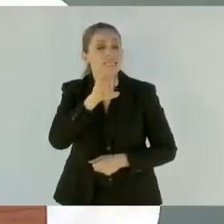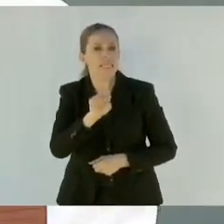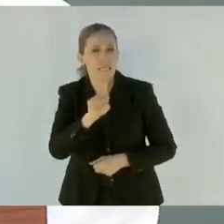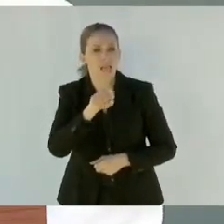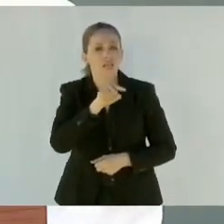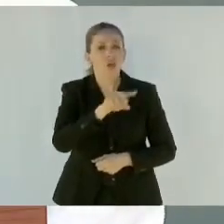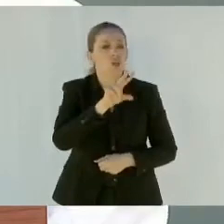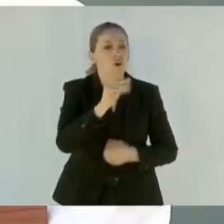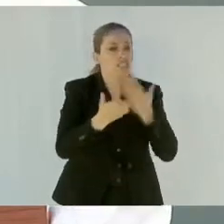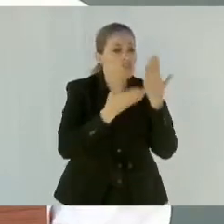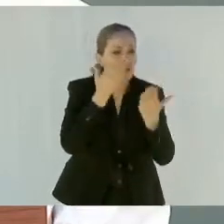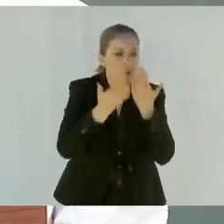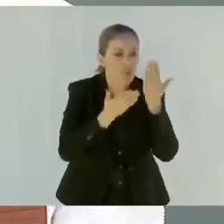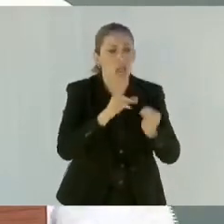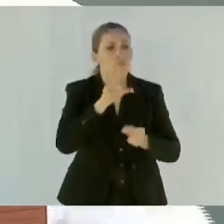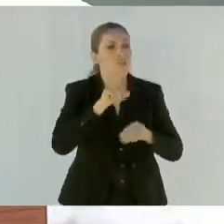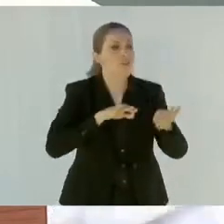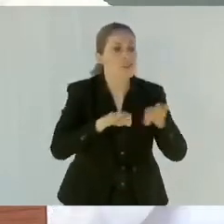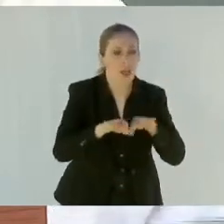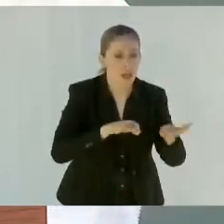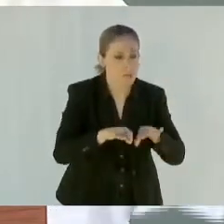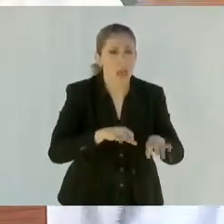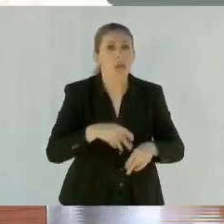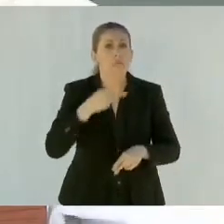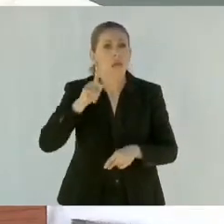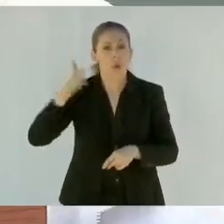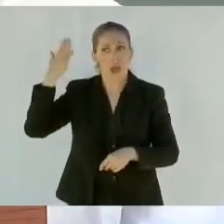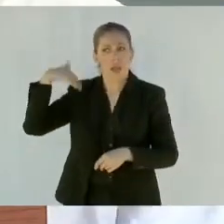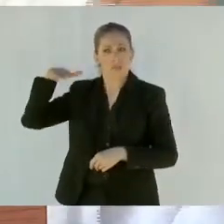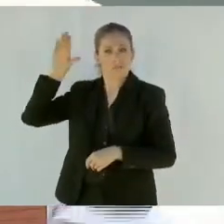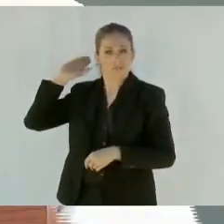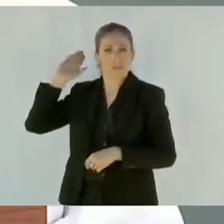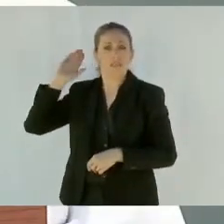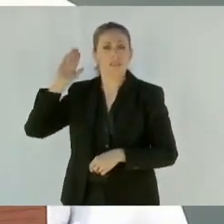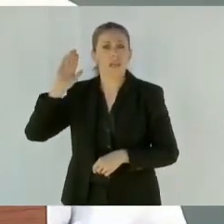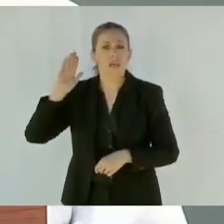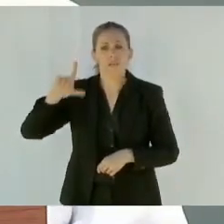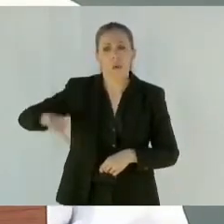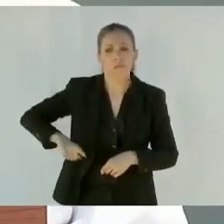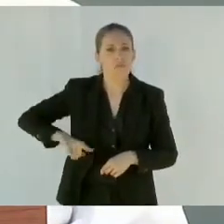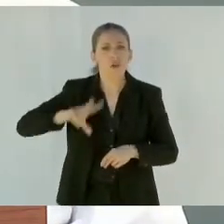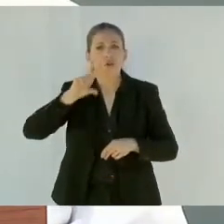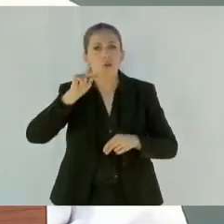nunca atendieron a los jóvenes. Ahora ahí están de aprendices